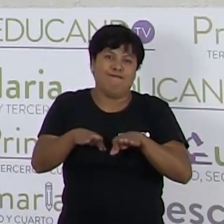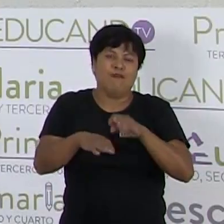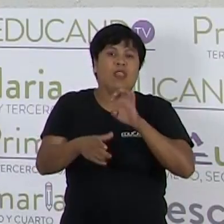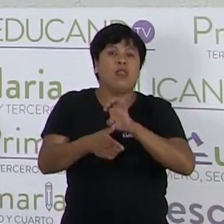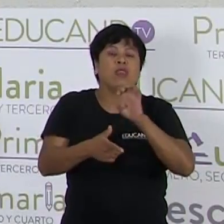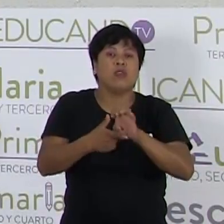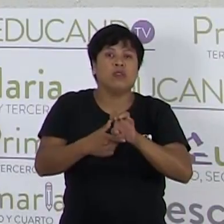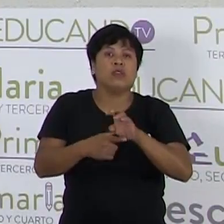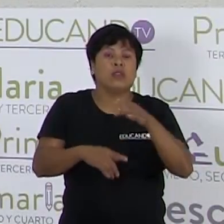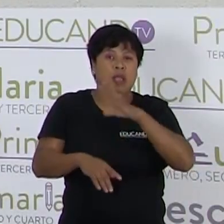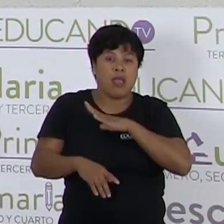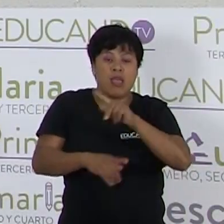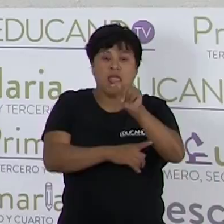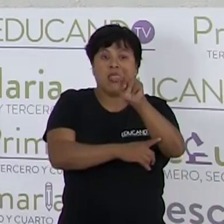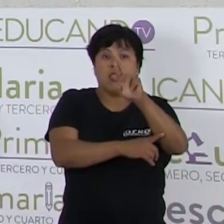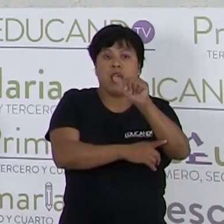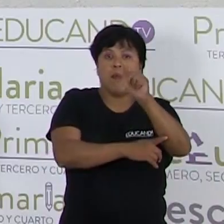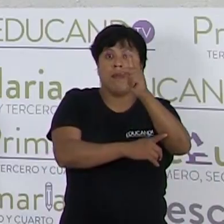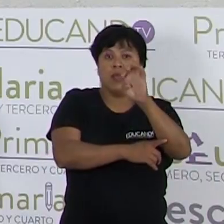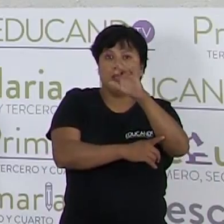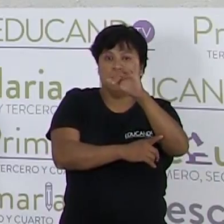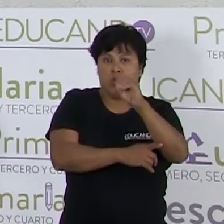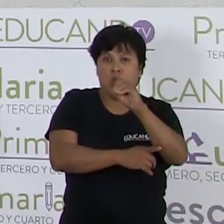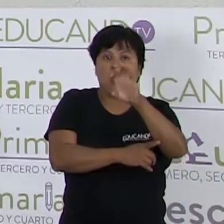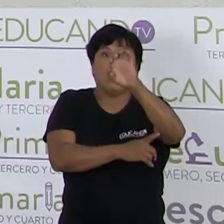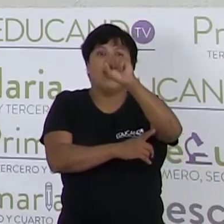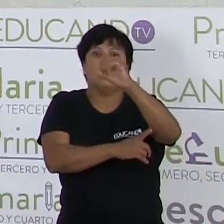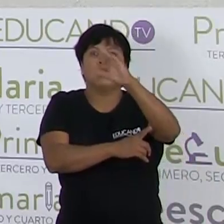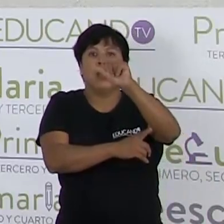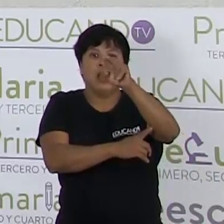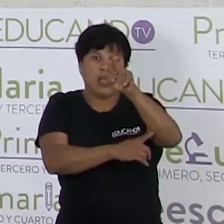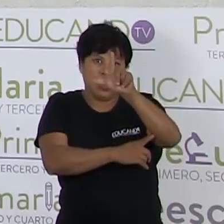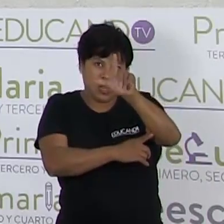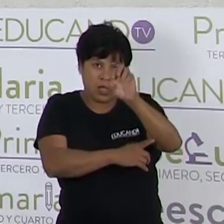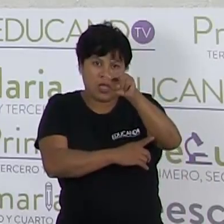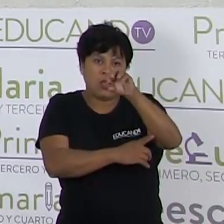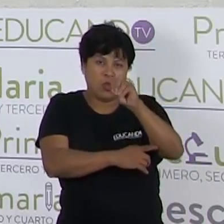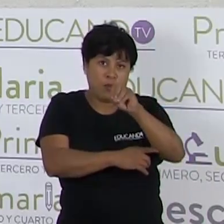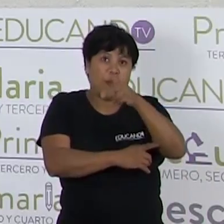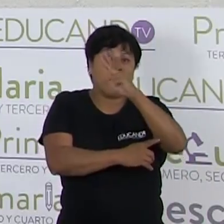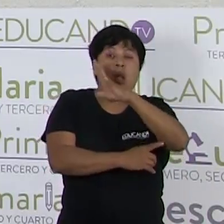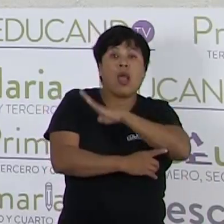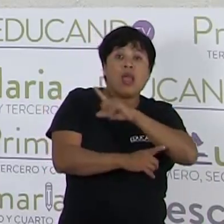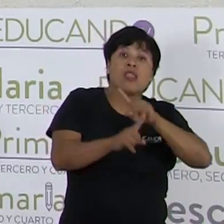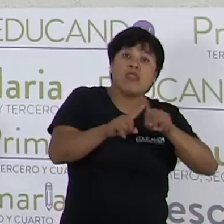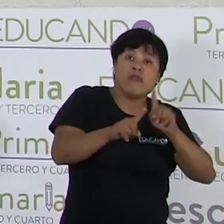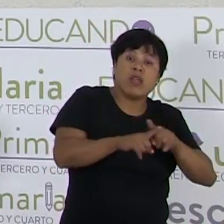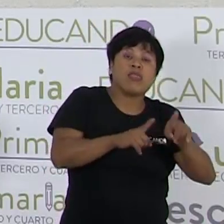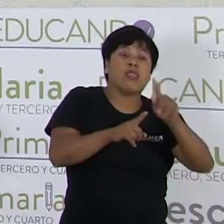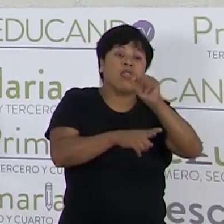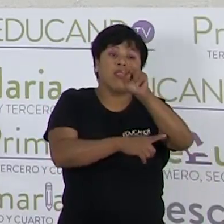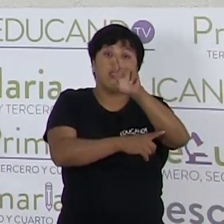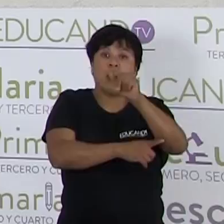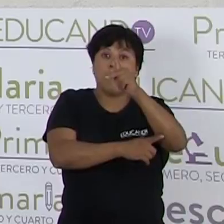Entonces aquí sería un trapecio escaleno. Pero también hay otro tipo de trapecios, como el